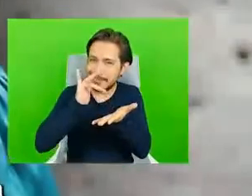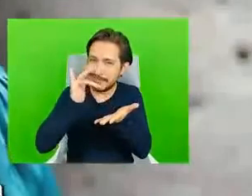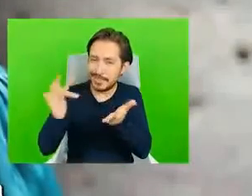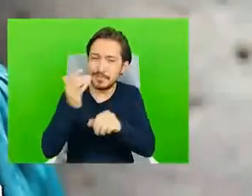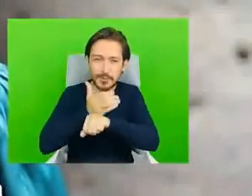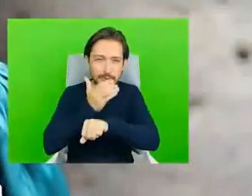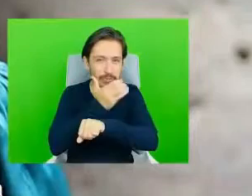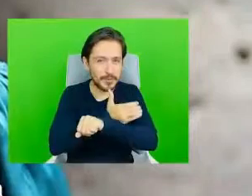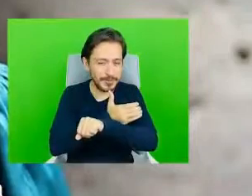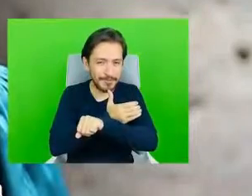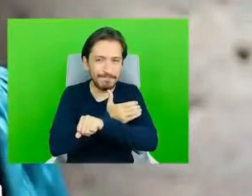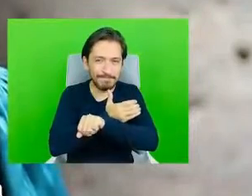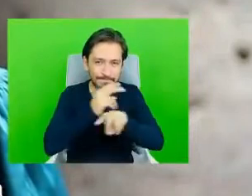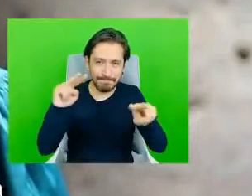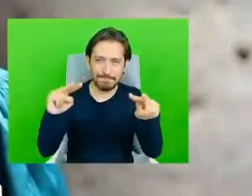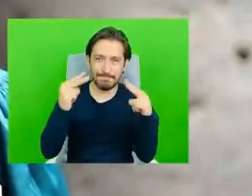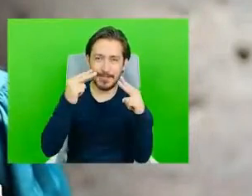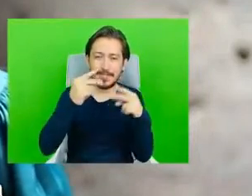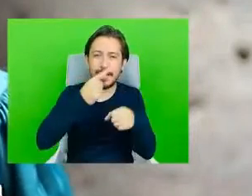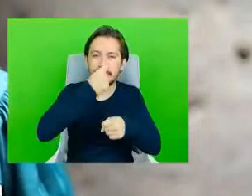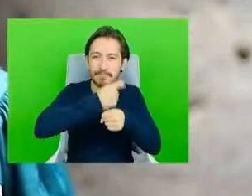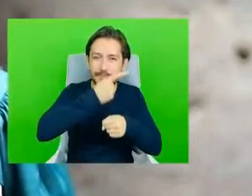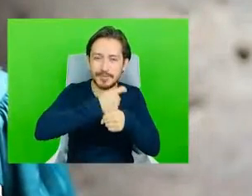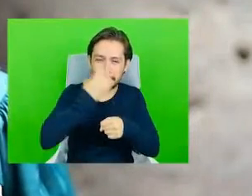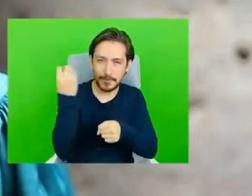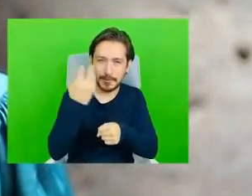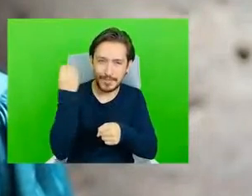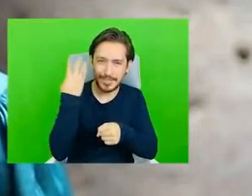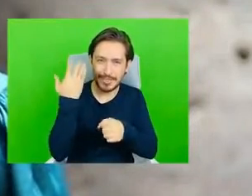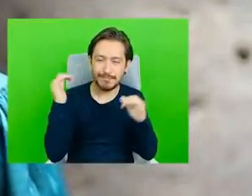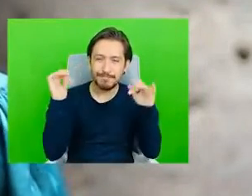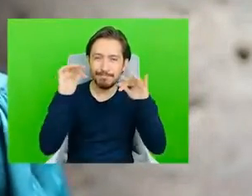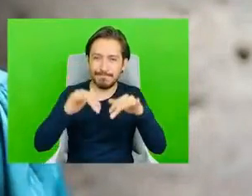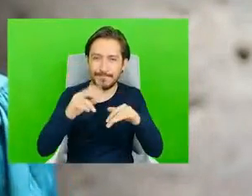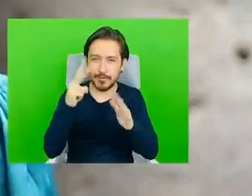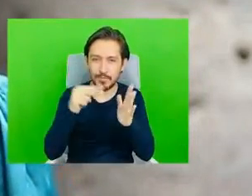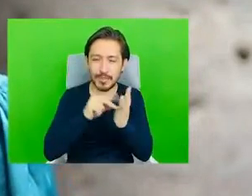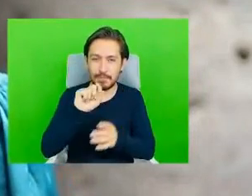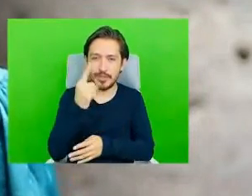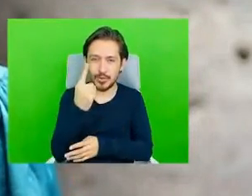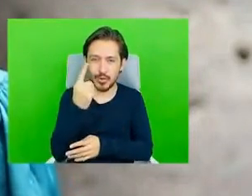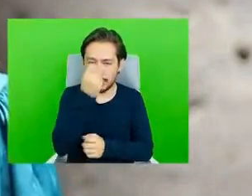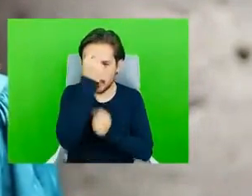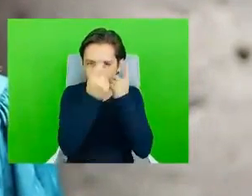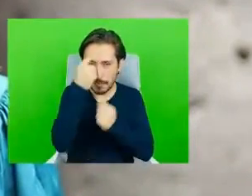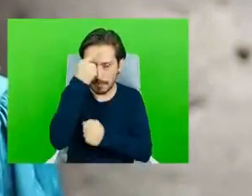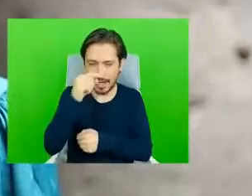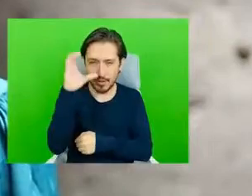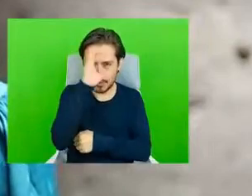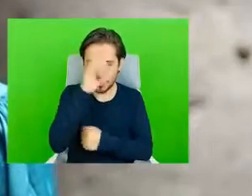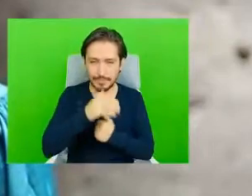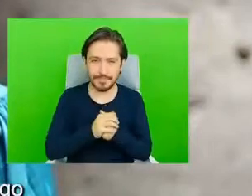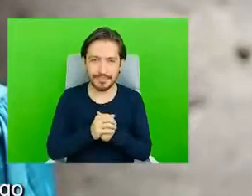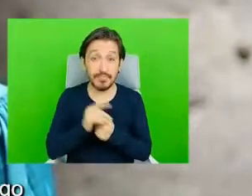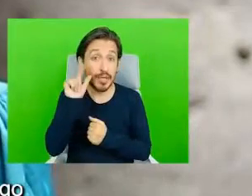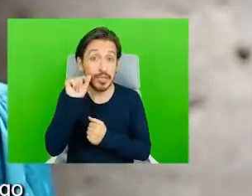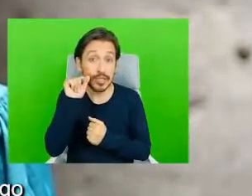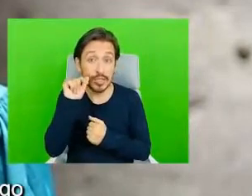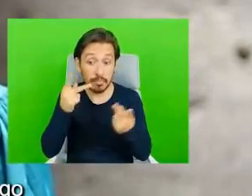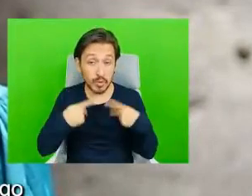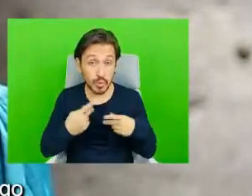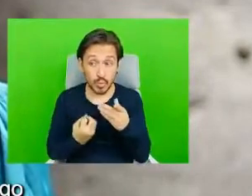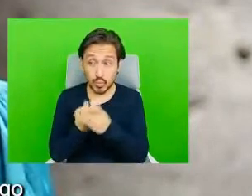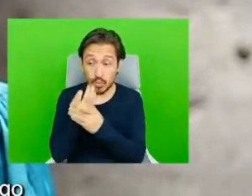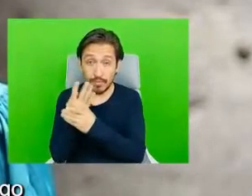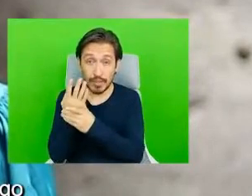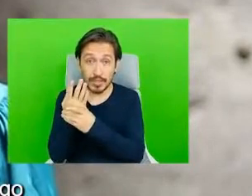Muchas gracias por acompañarnos en esta primera sesión del Encuentro 2021 de Innovación para la Cultura. Mañana estaremos con nuevas personas,